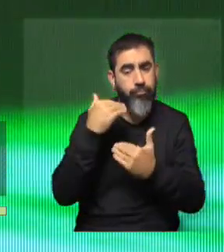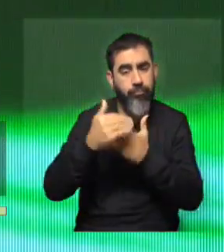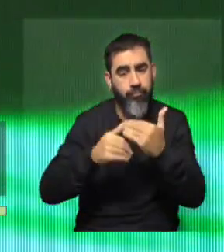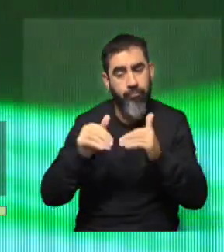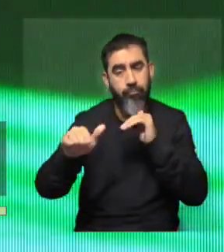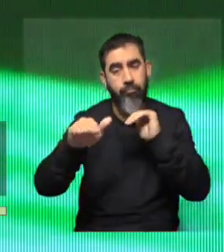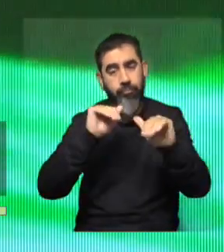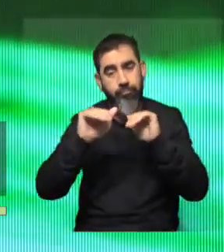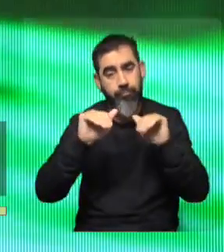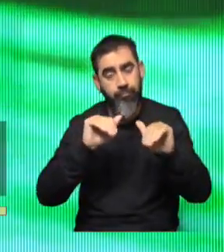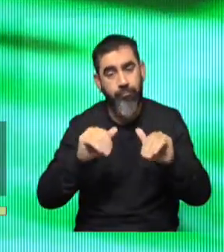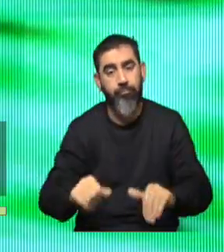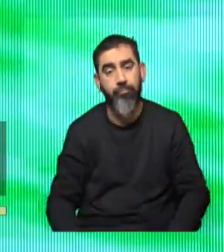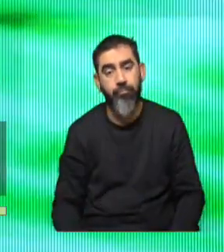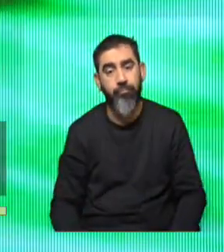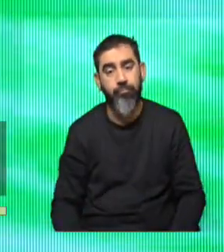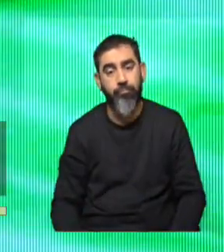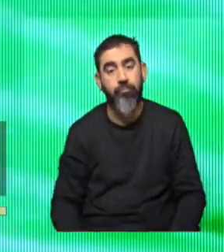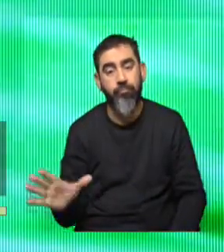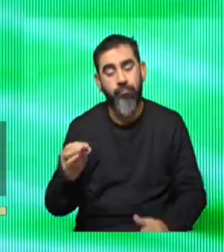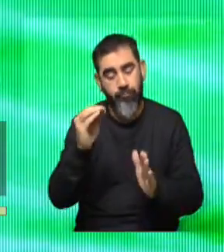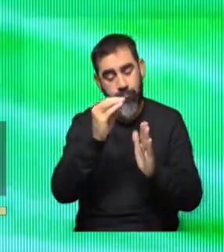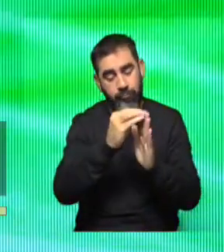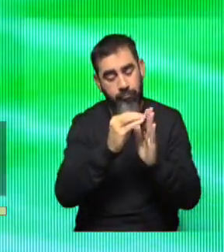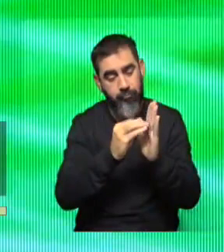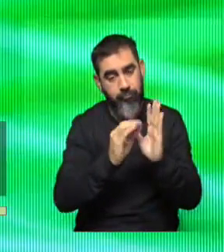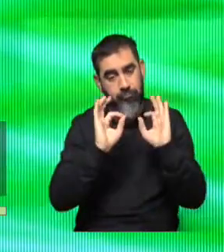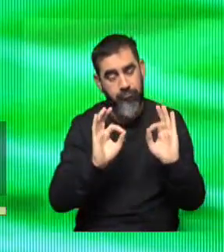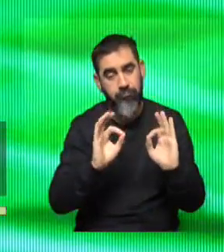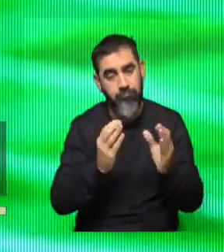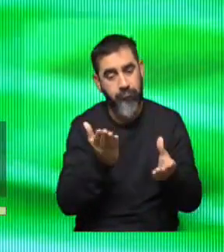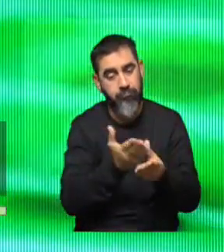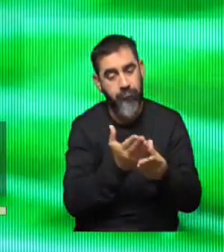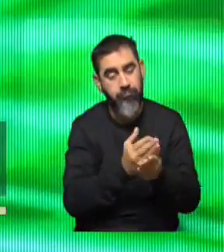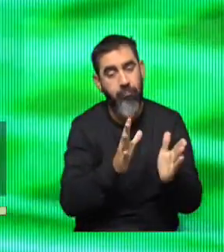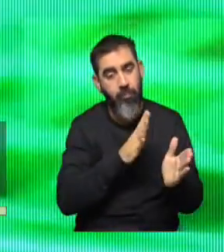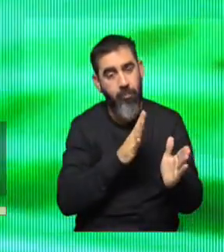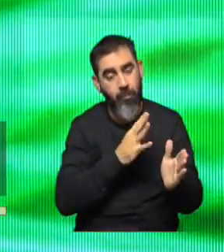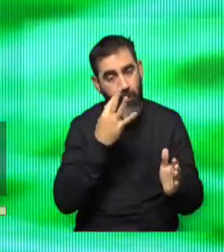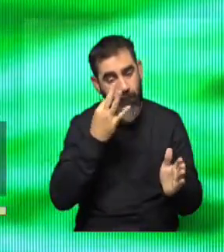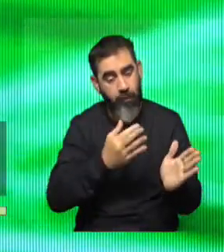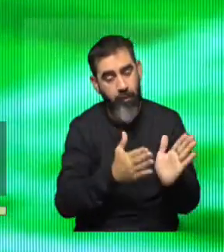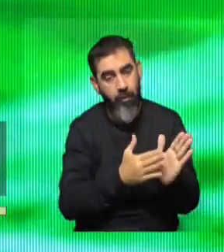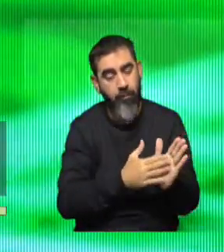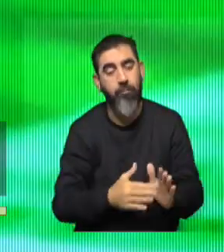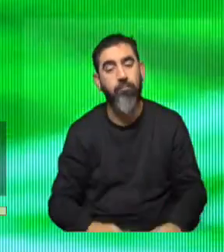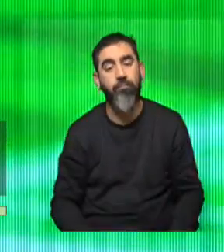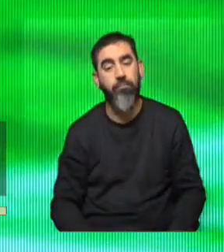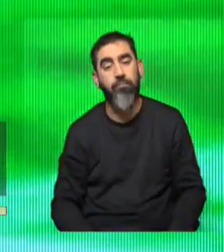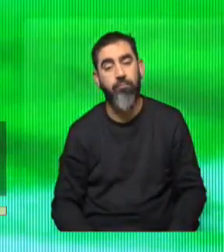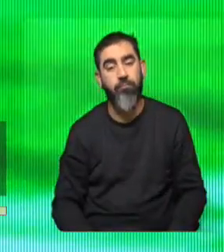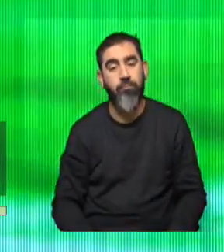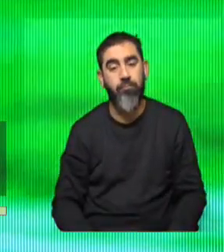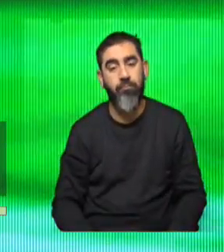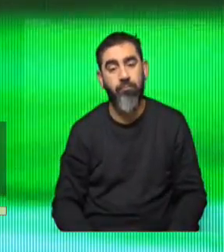licitarios todo eso está registrado y está debidamente documentado y fue